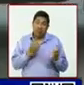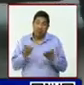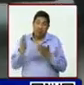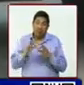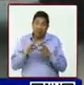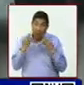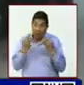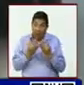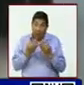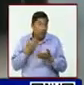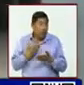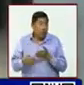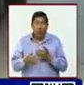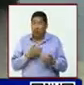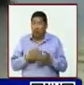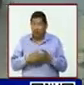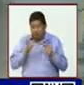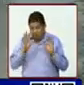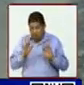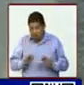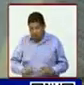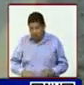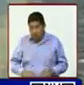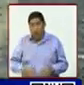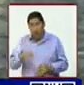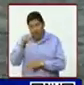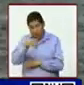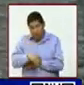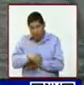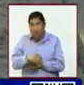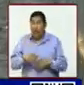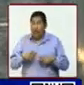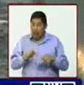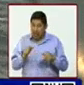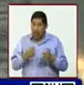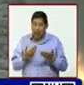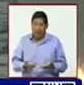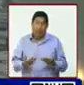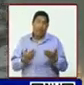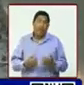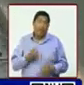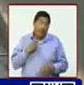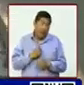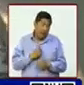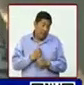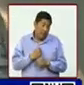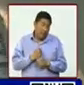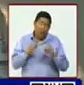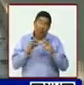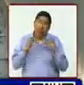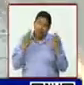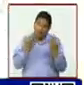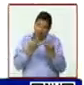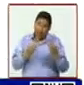su familia. No le importa si va a llover, si cae la noche, pero ella tiene que estar acá, trabajando por su